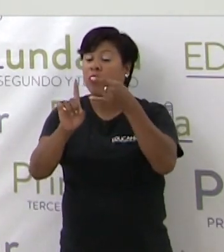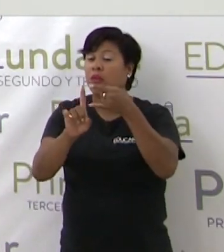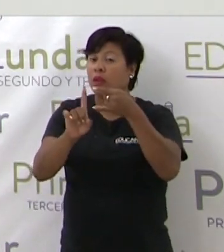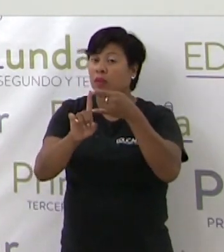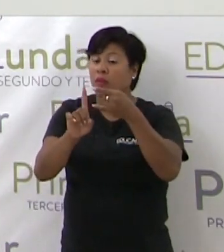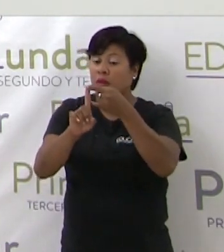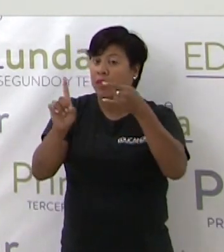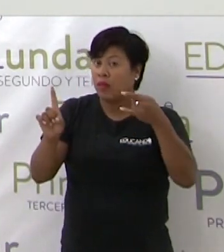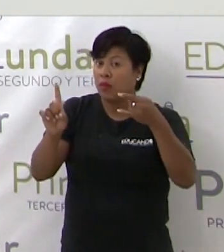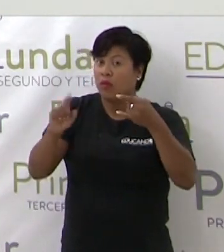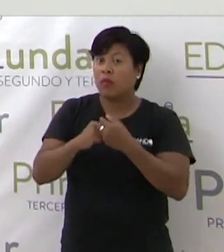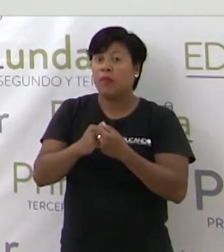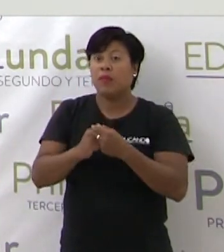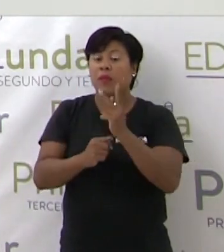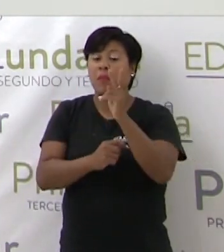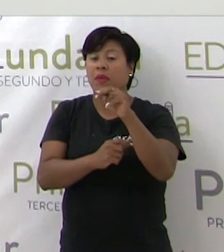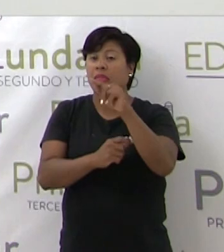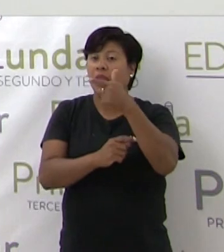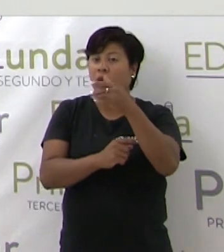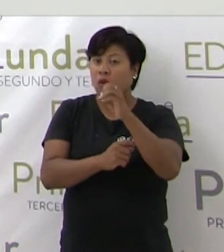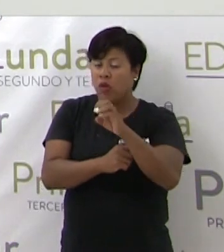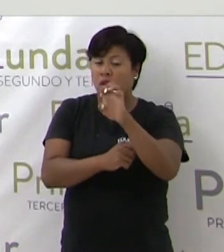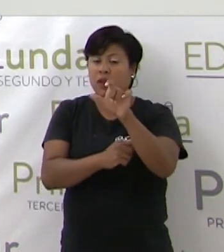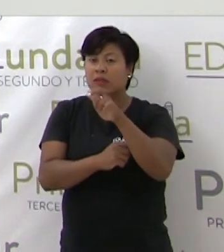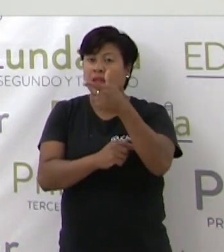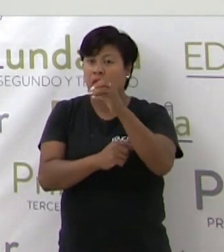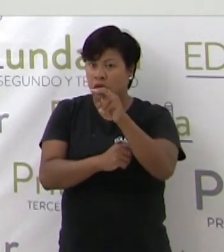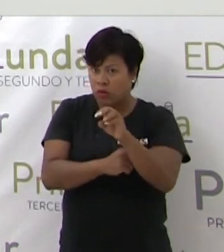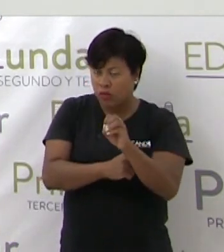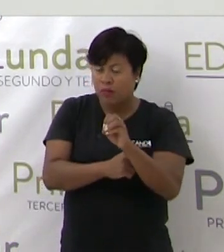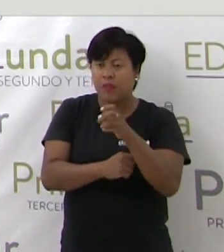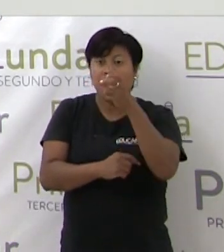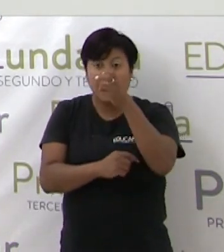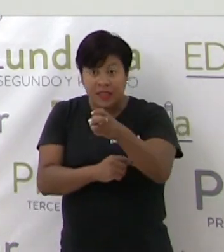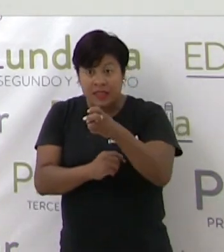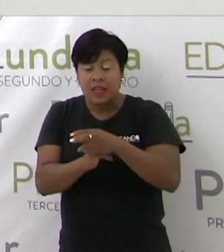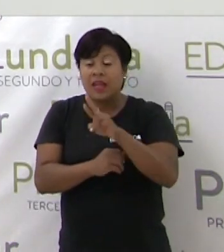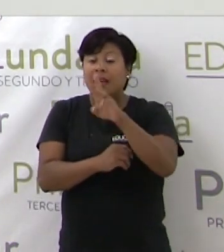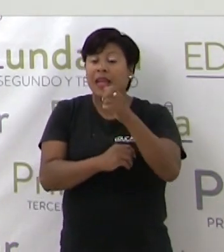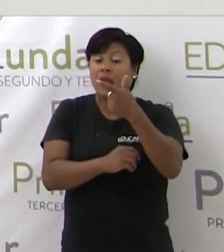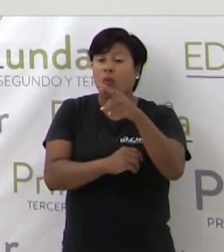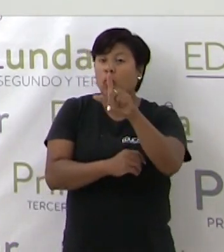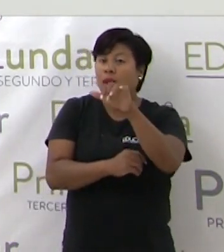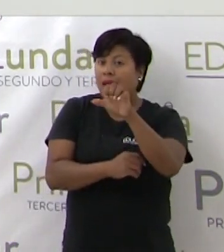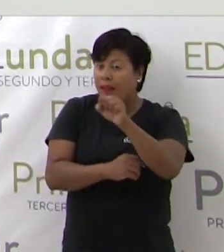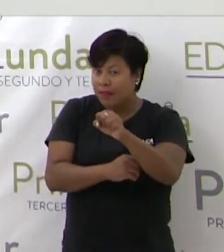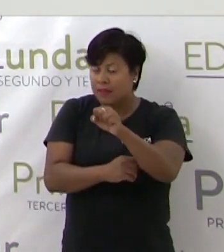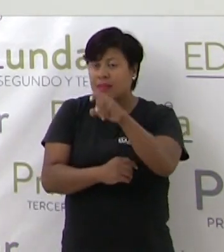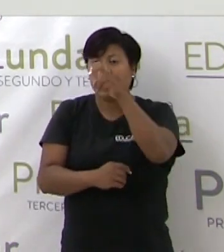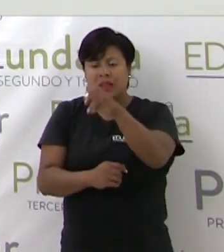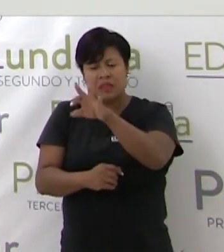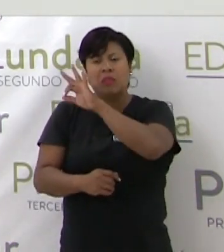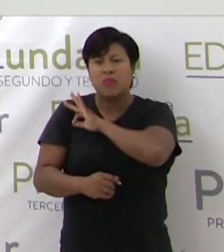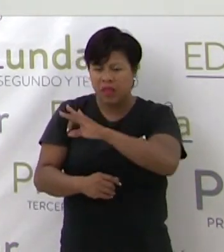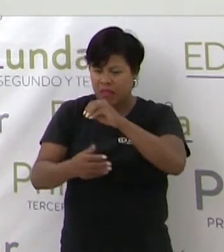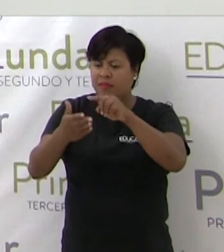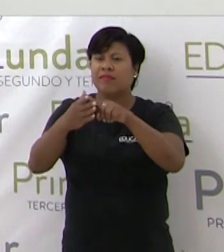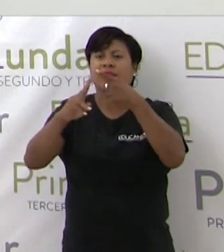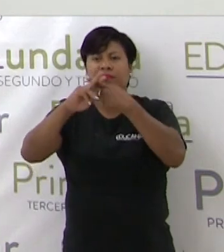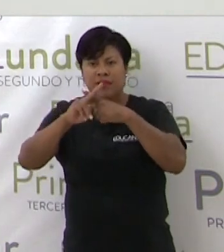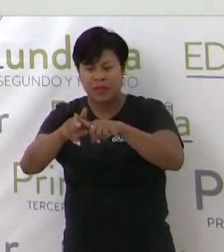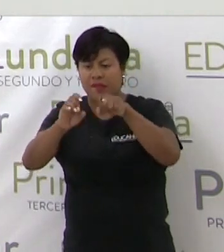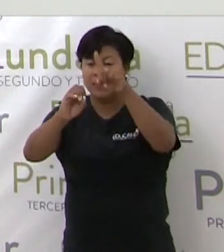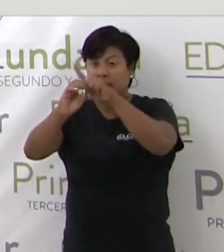el rectángulo, el pentágono, el hexágono, el heptágono. Esas son figuras regulares que pueden estar inscritas en un